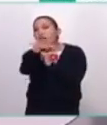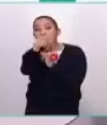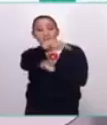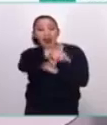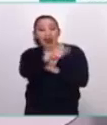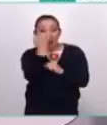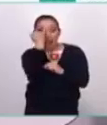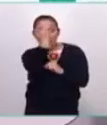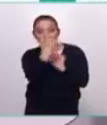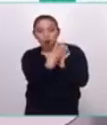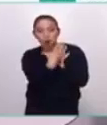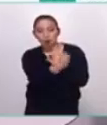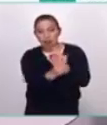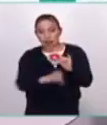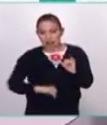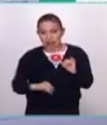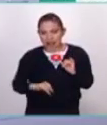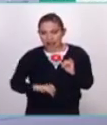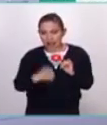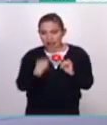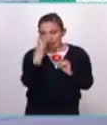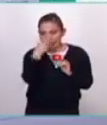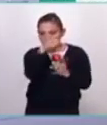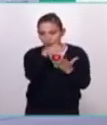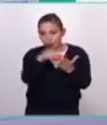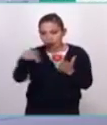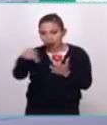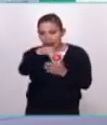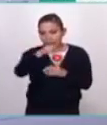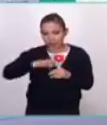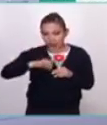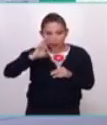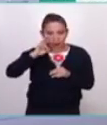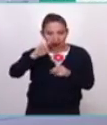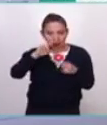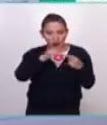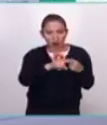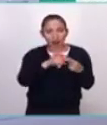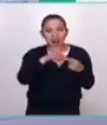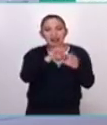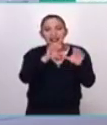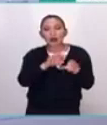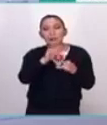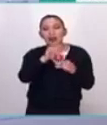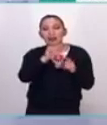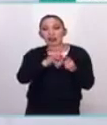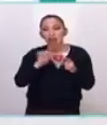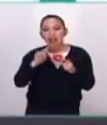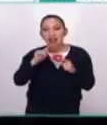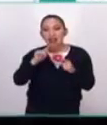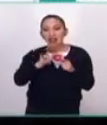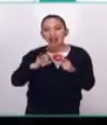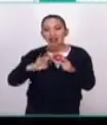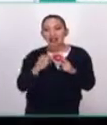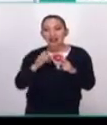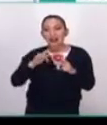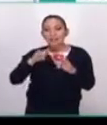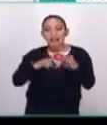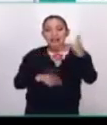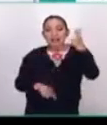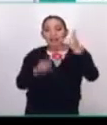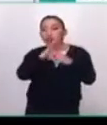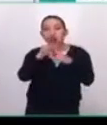para crear un efecto muy interesante con tres sitios arqueológicos que vemos ahí: Cerro Pedregoso, Altavista y El Chapín, y